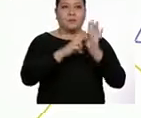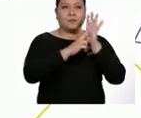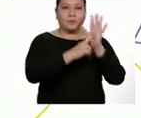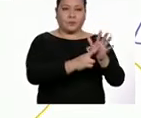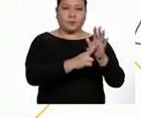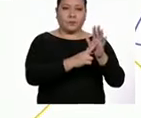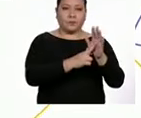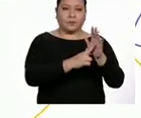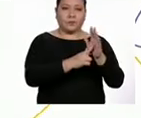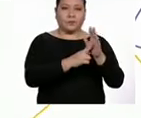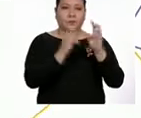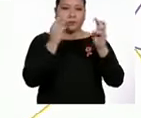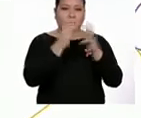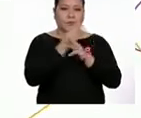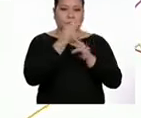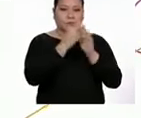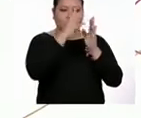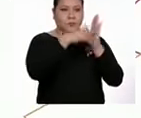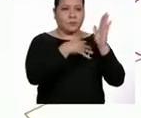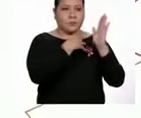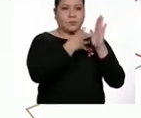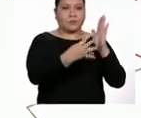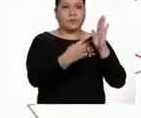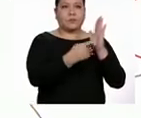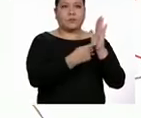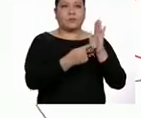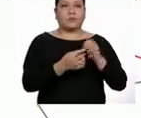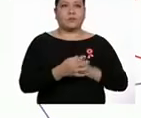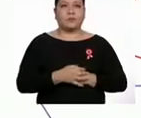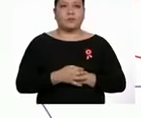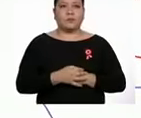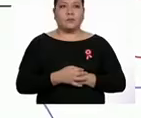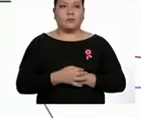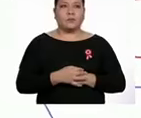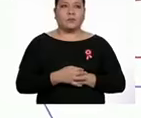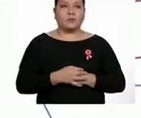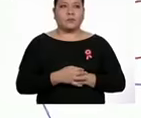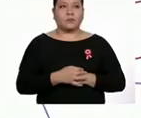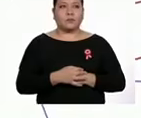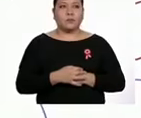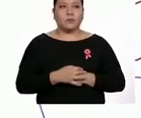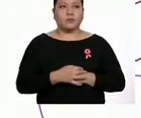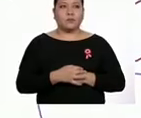represento en expresiones textuales de la tabla, sería de la siguiente manera.